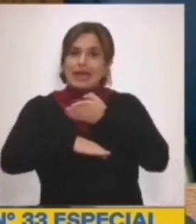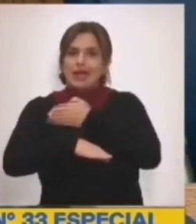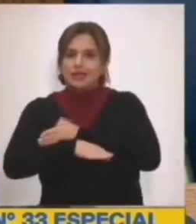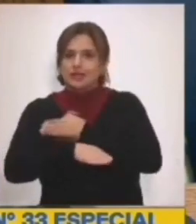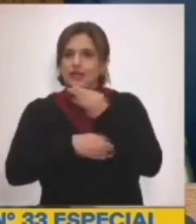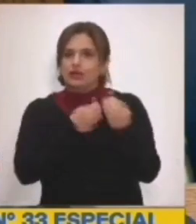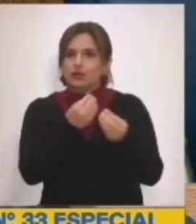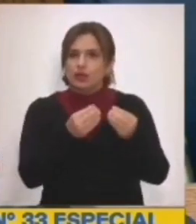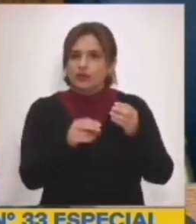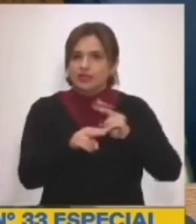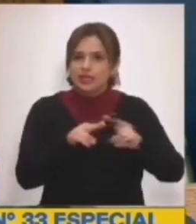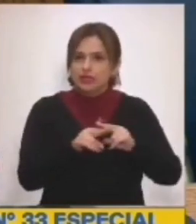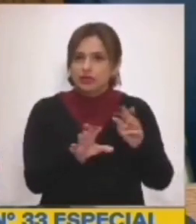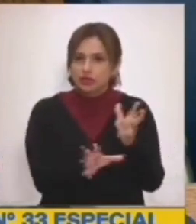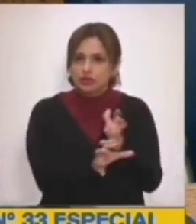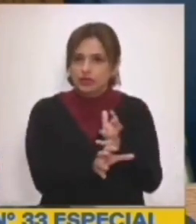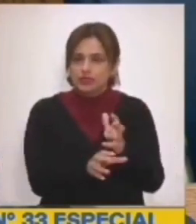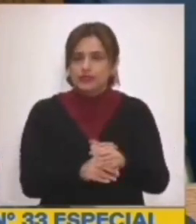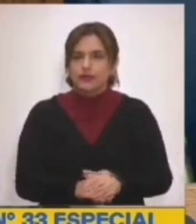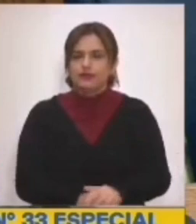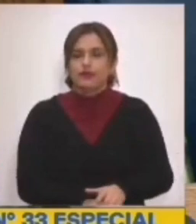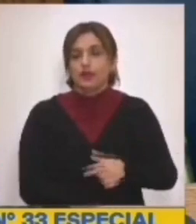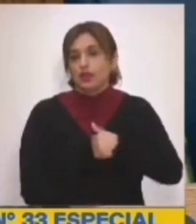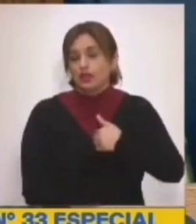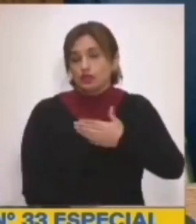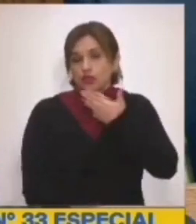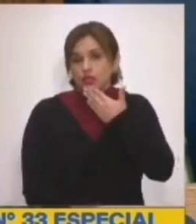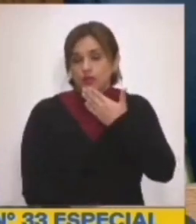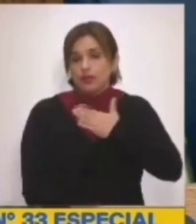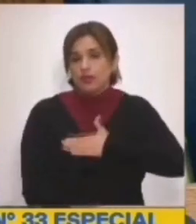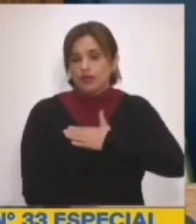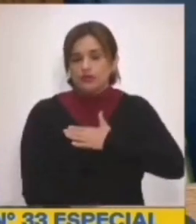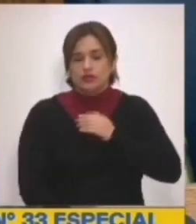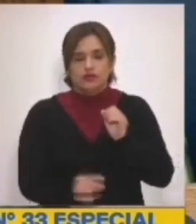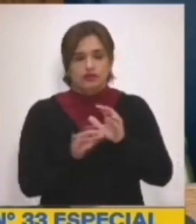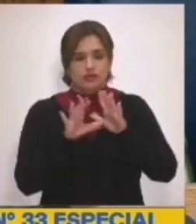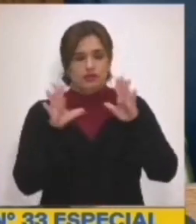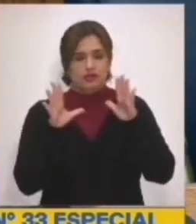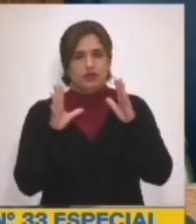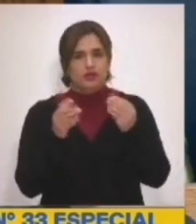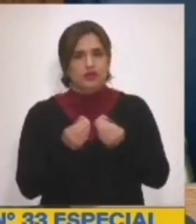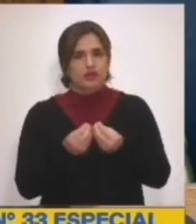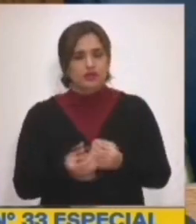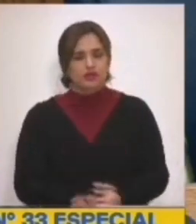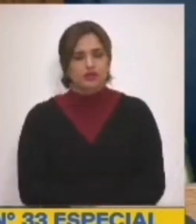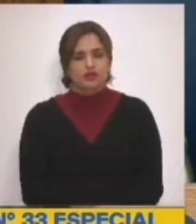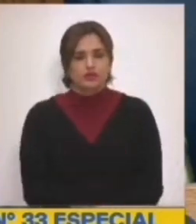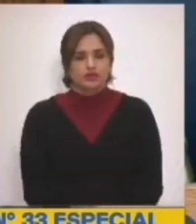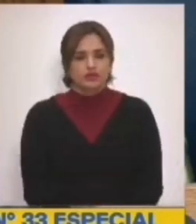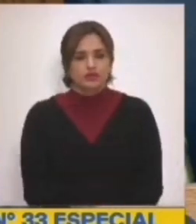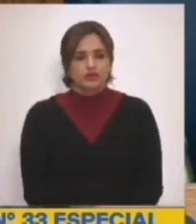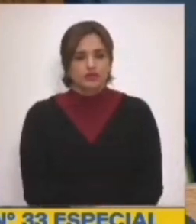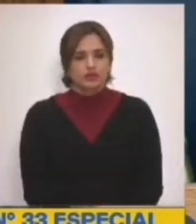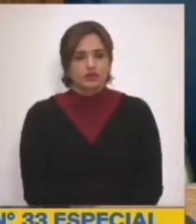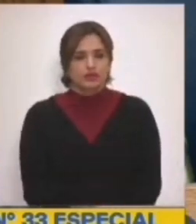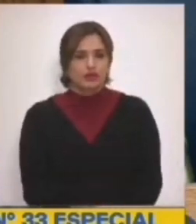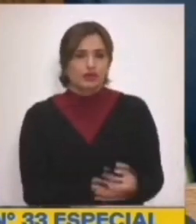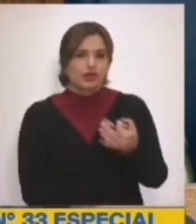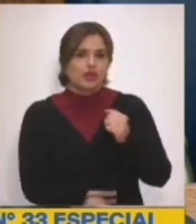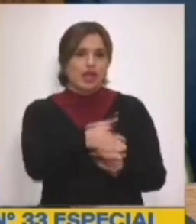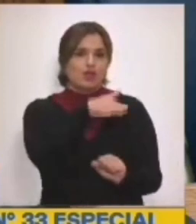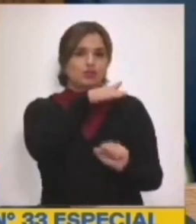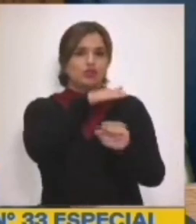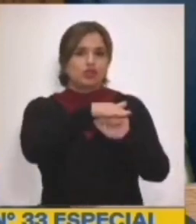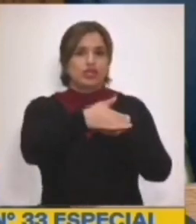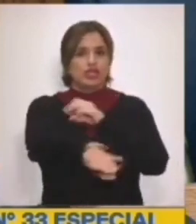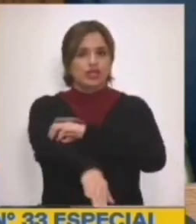adelantarse Yo quiero decir también presidente que me sorprende mucho las afirmaciones de las autoridades